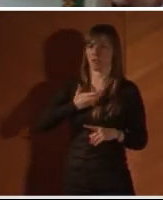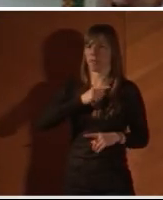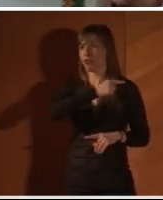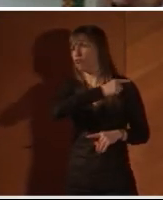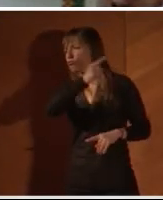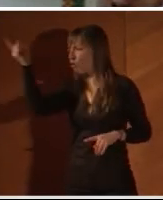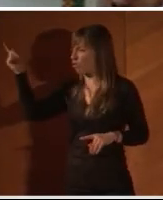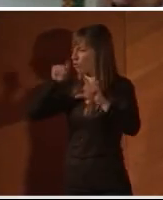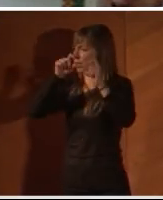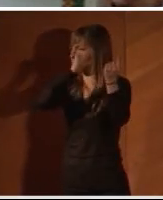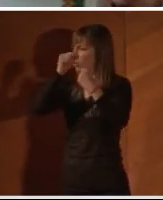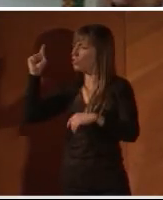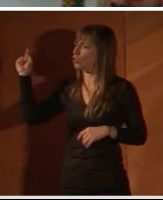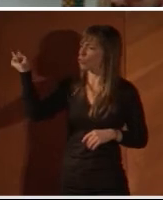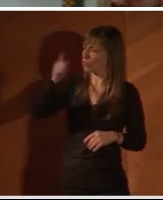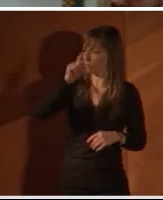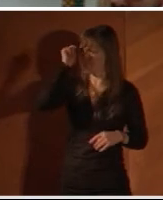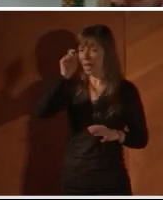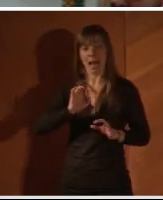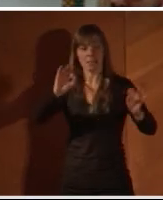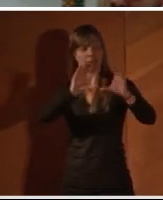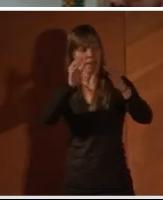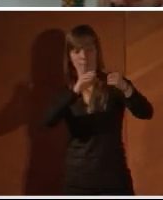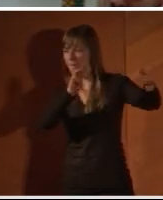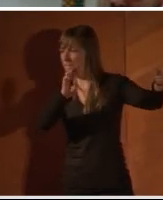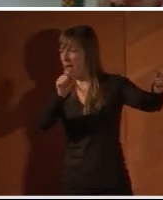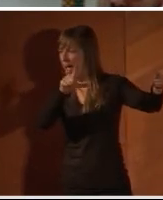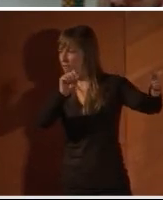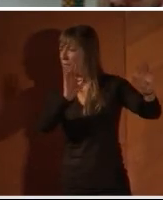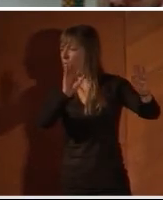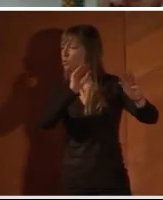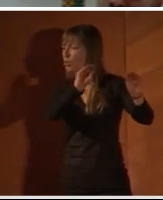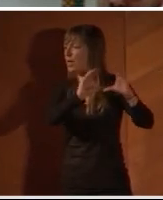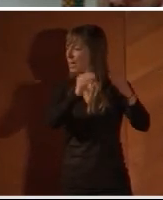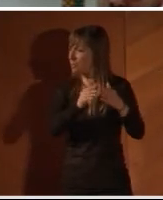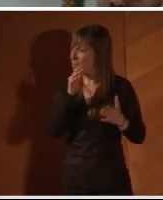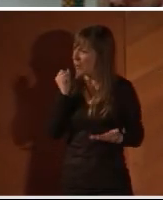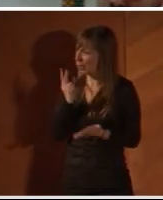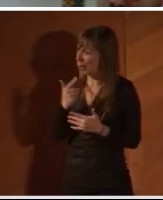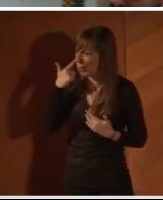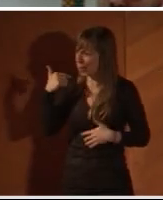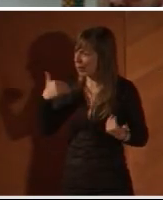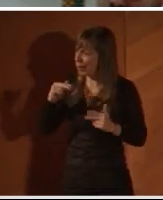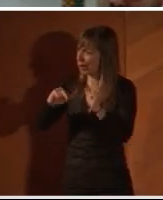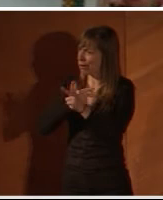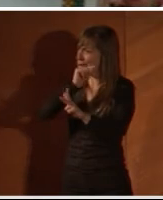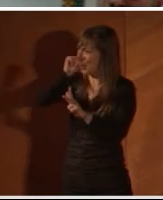e instituciones, y en especial a Pablo Soto y a su equipo por este reto de esta multiconexión